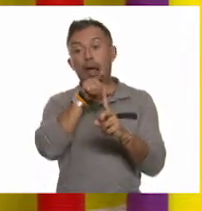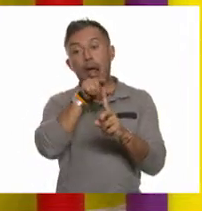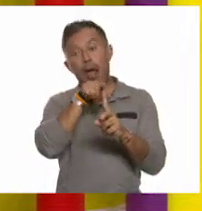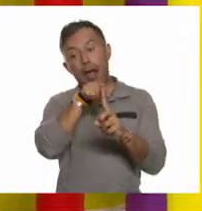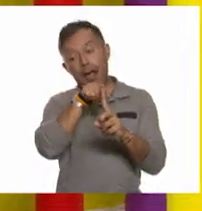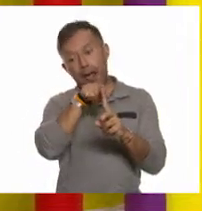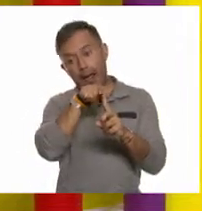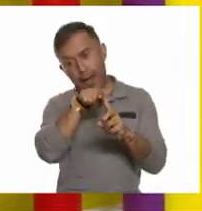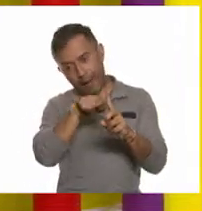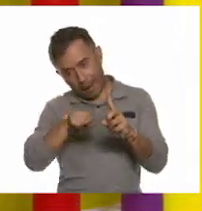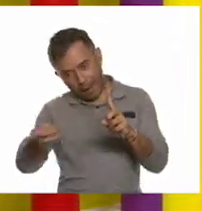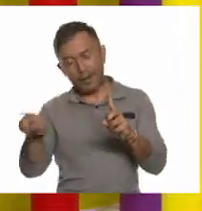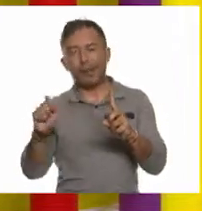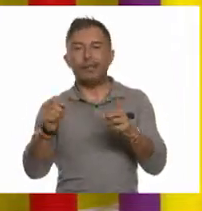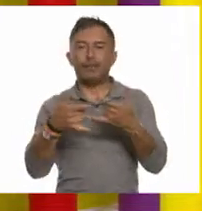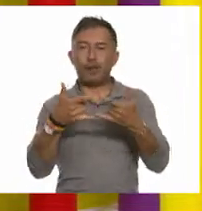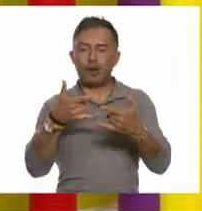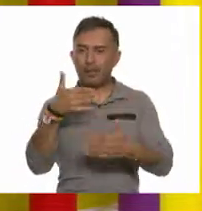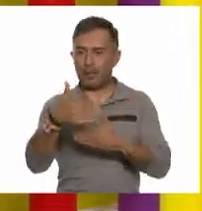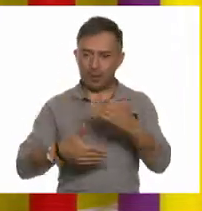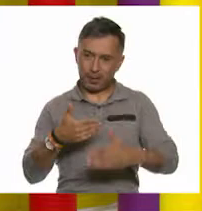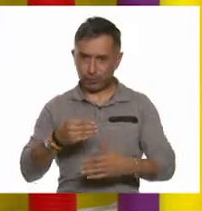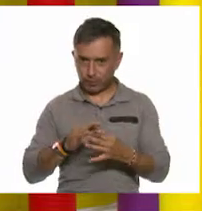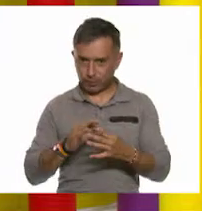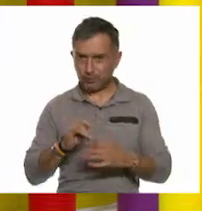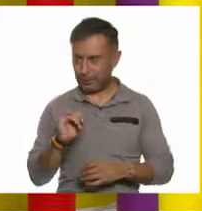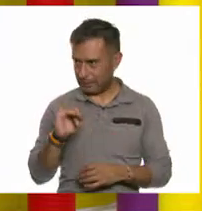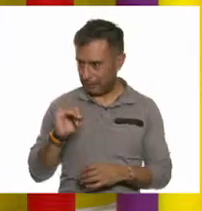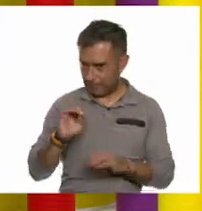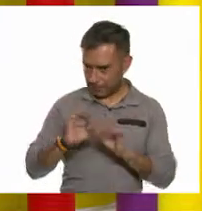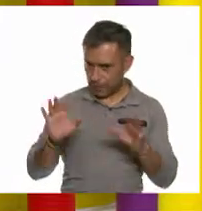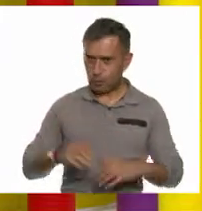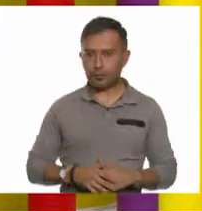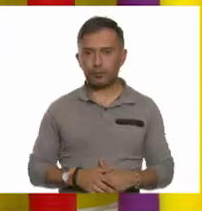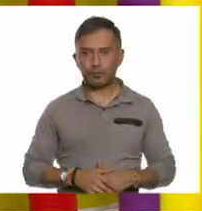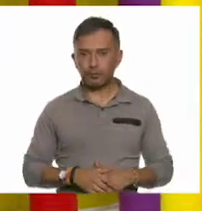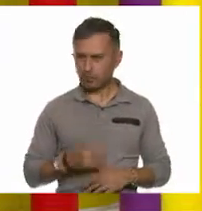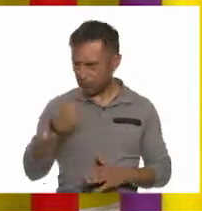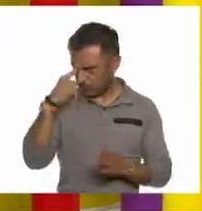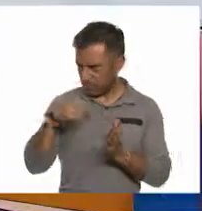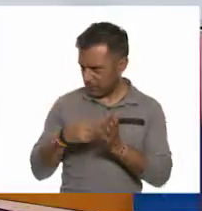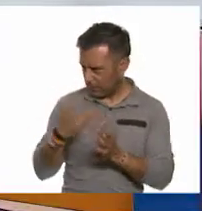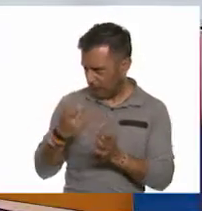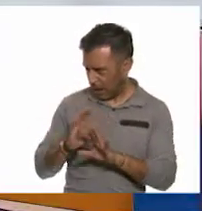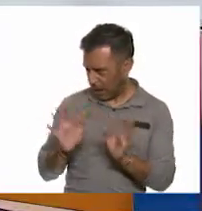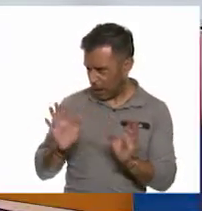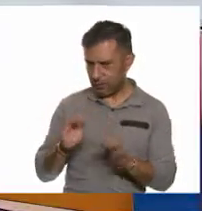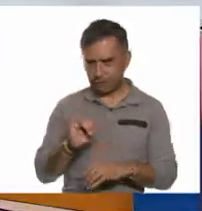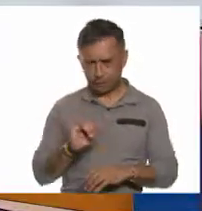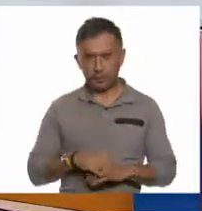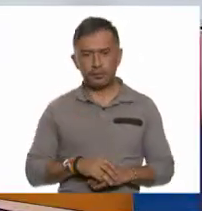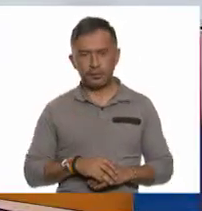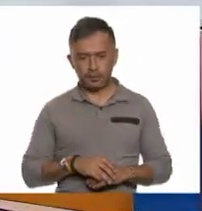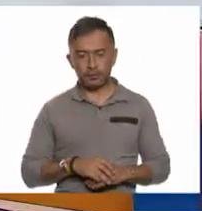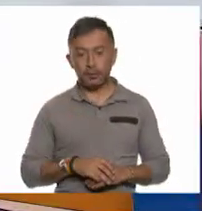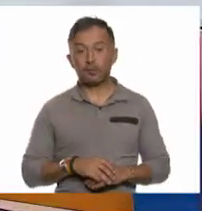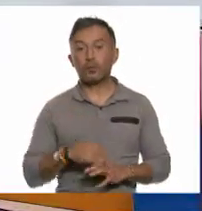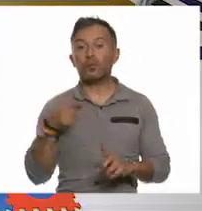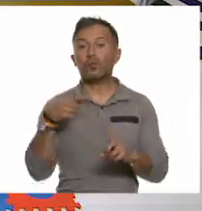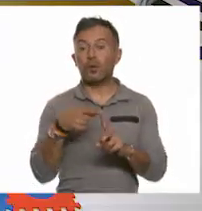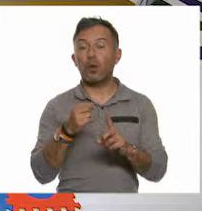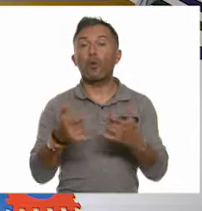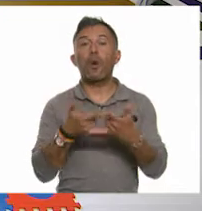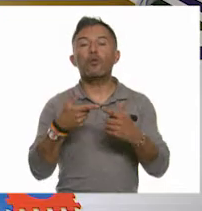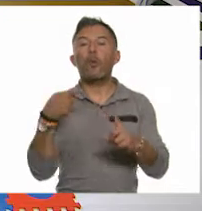pues ya se desarrolla la trama. Claro. Y creo que ya, ¿no? Sí, es la acción principal